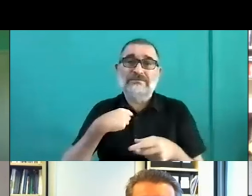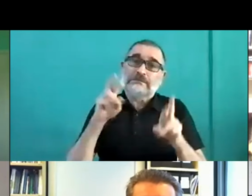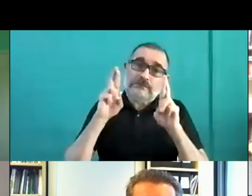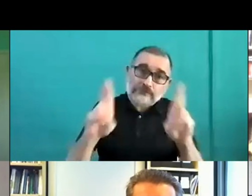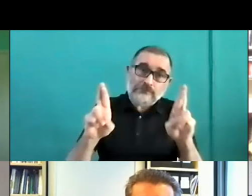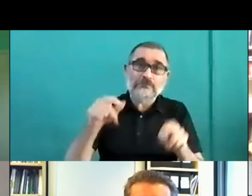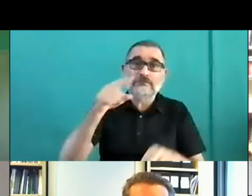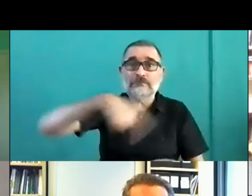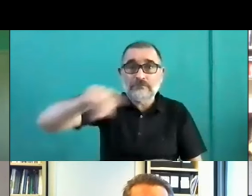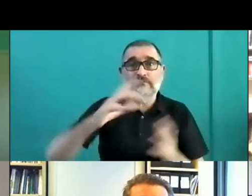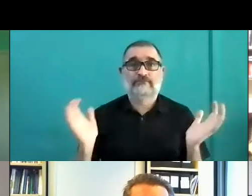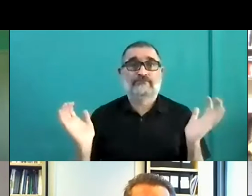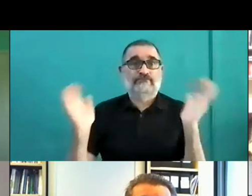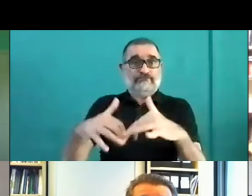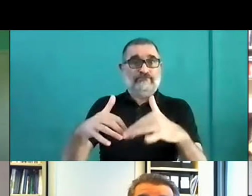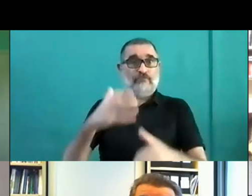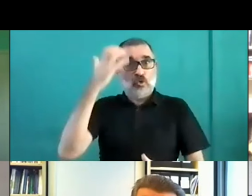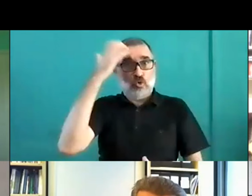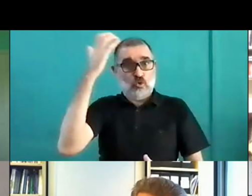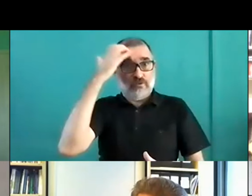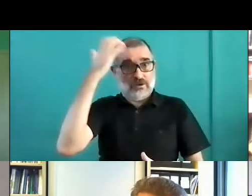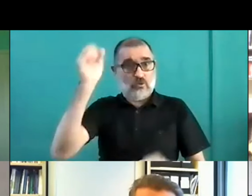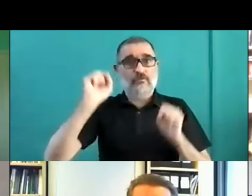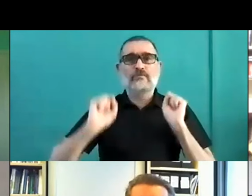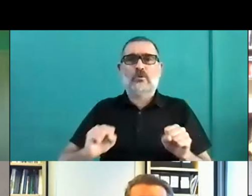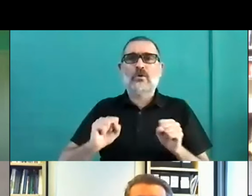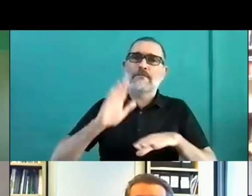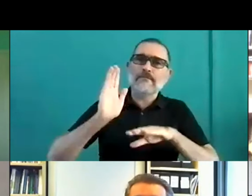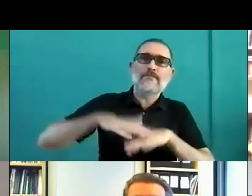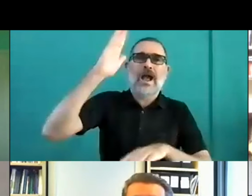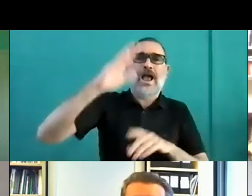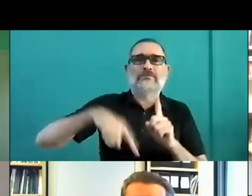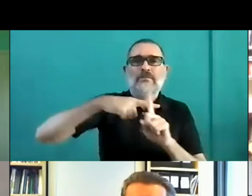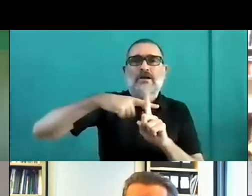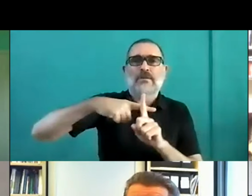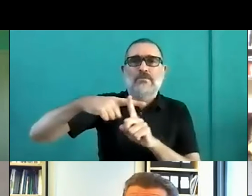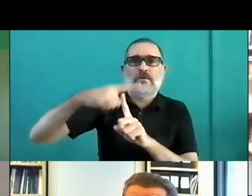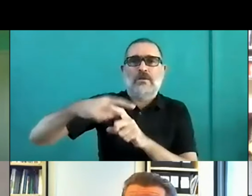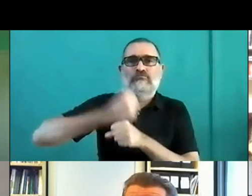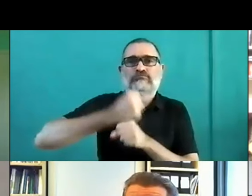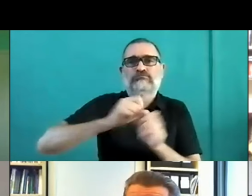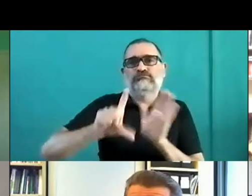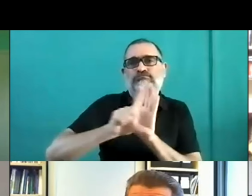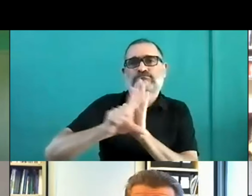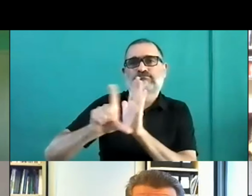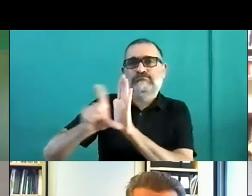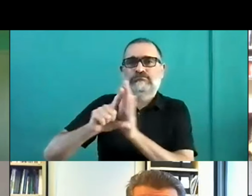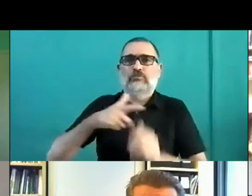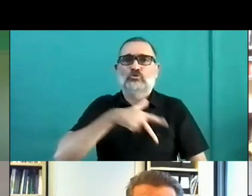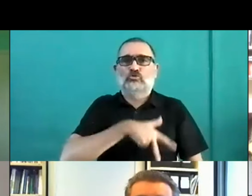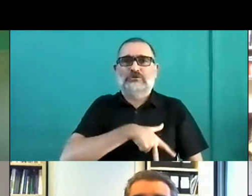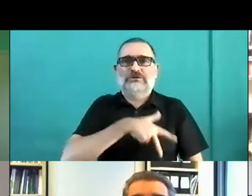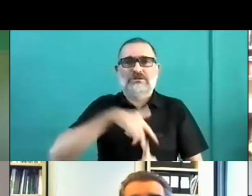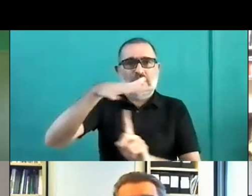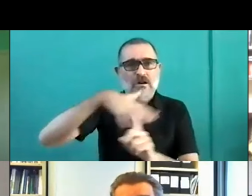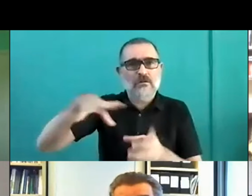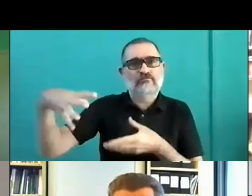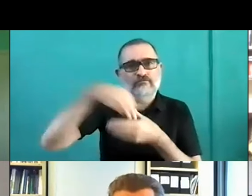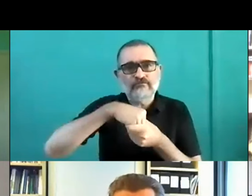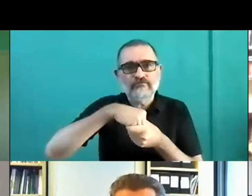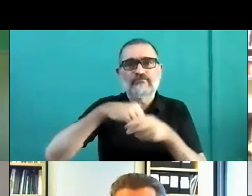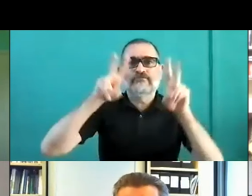sus familiares. Mi reconocimiento a las dos organizaciones que trabajan con la OPS en este empeño. Me refiero a